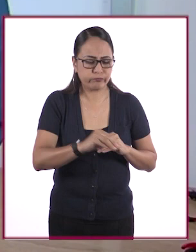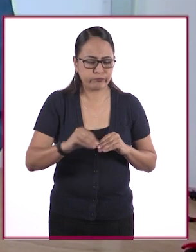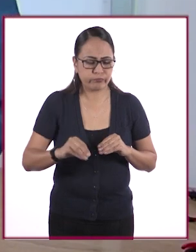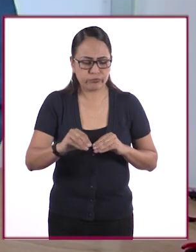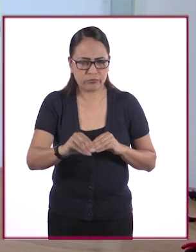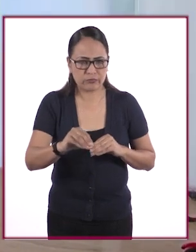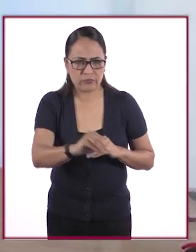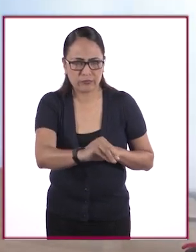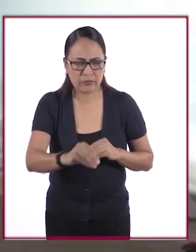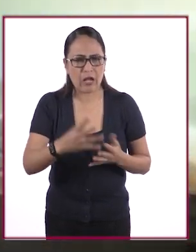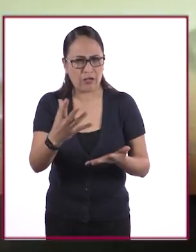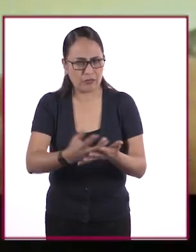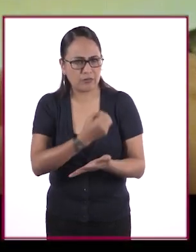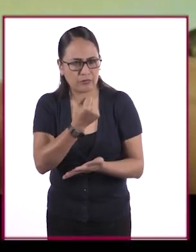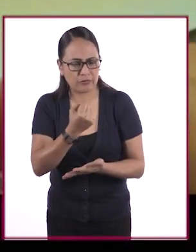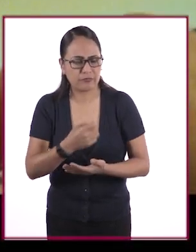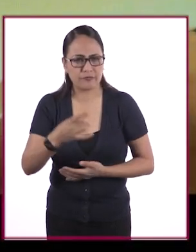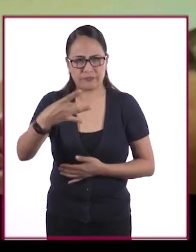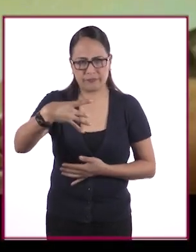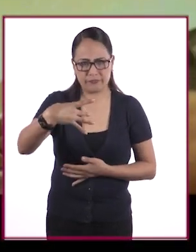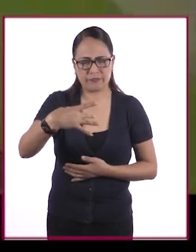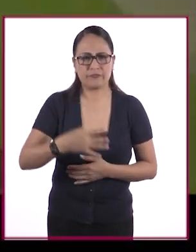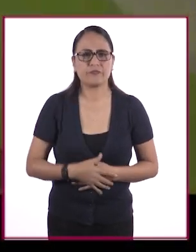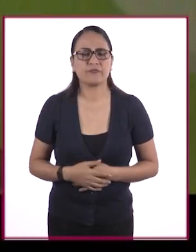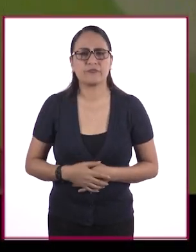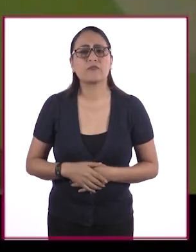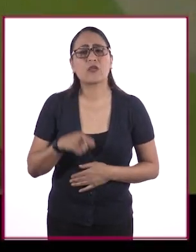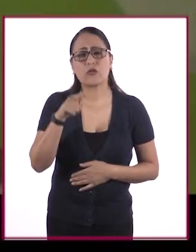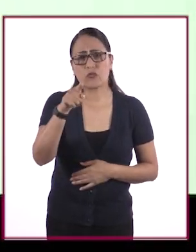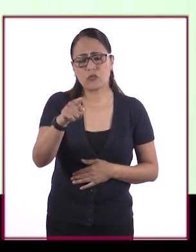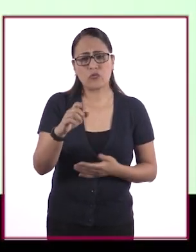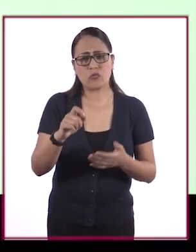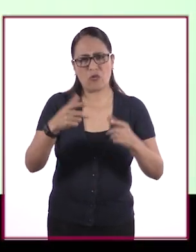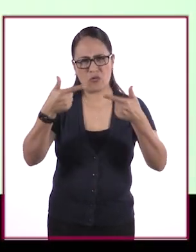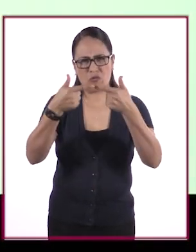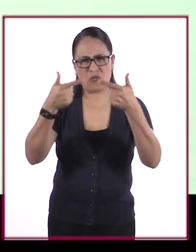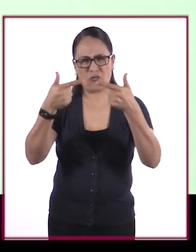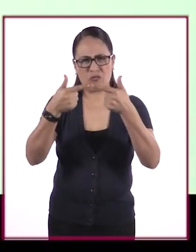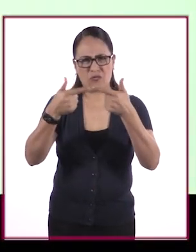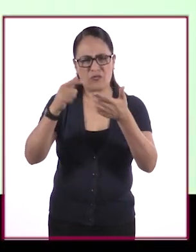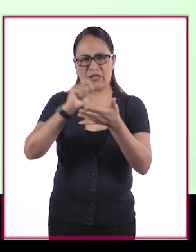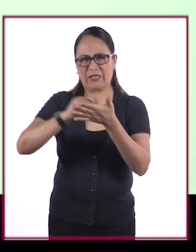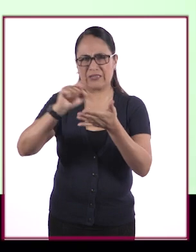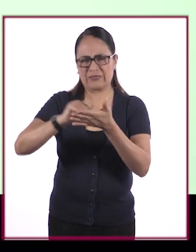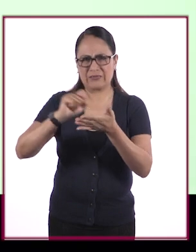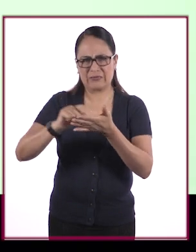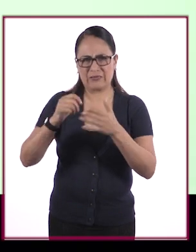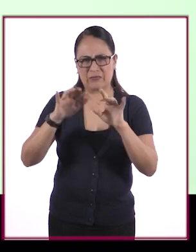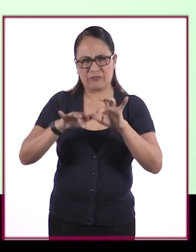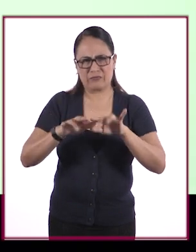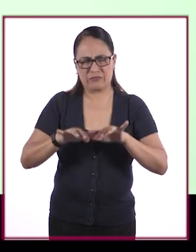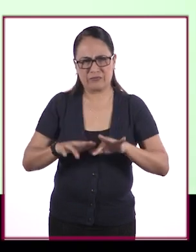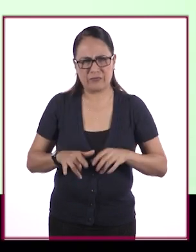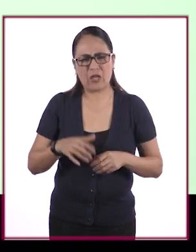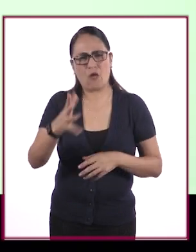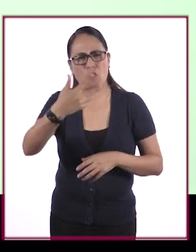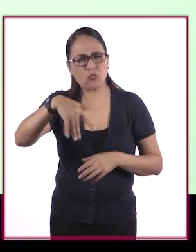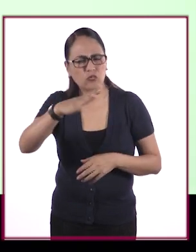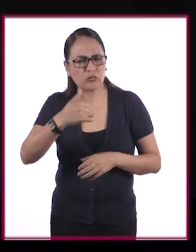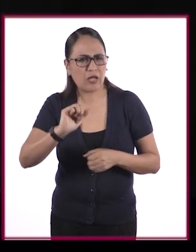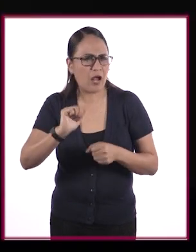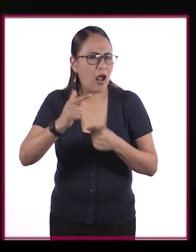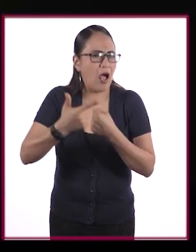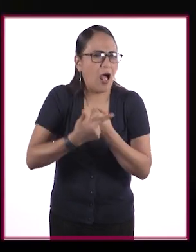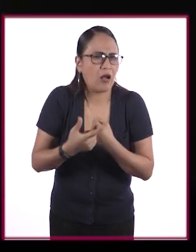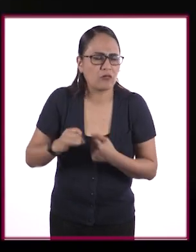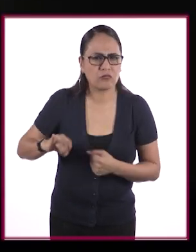hacer para ganarte. Por ejemplo, cuando tú escribes en Google y tratas de hacer una búsqueda de algo que a ti te